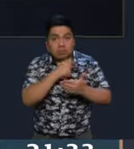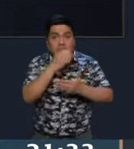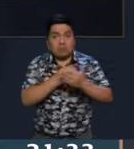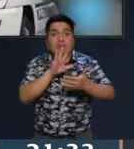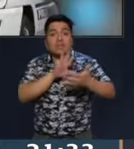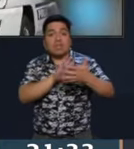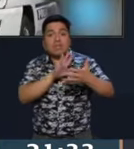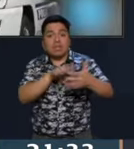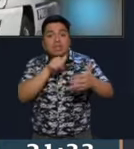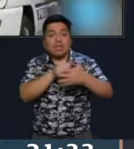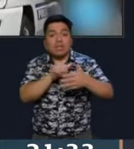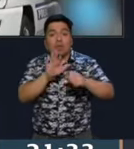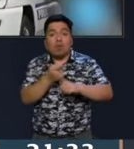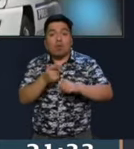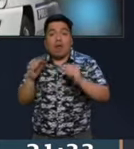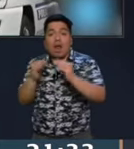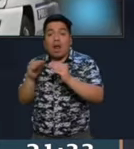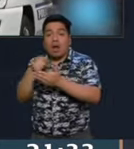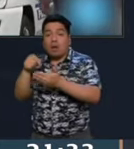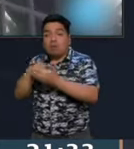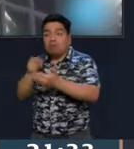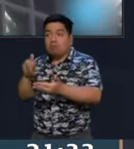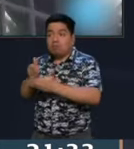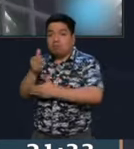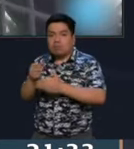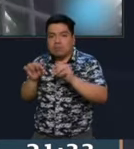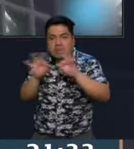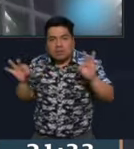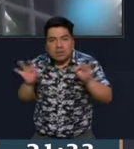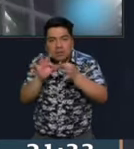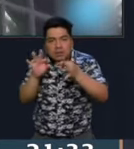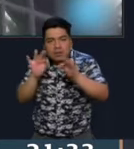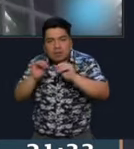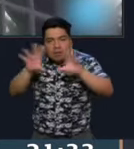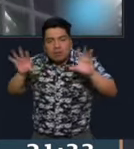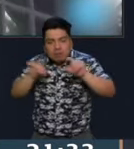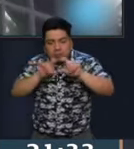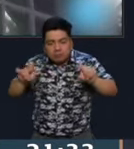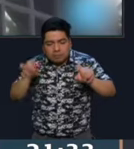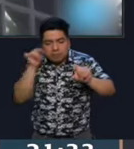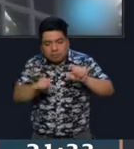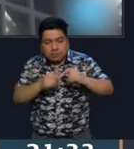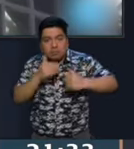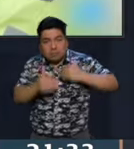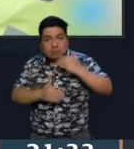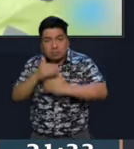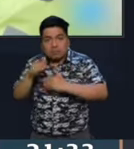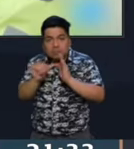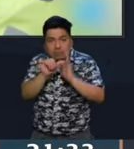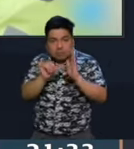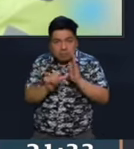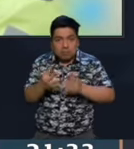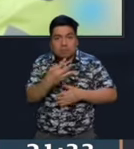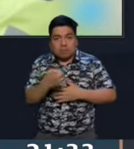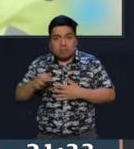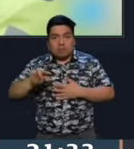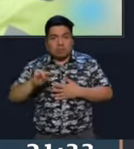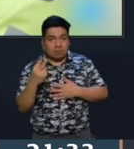artículo 482 del Código Orgánico Integral Penal sobre allanamiento a misiones diplomáticas, el cual es muy claro, Braulio,